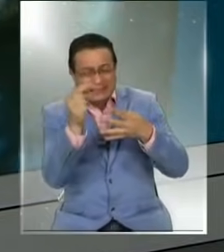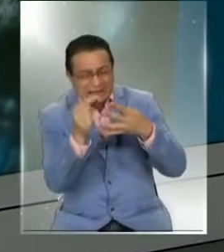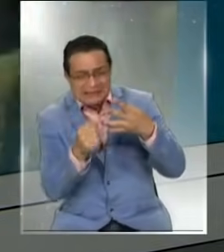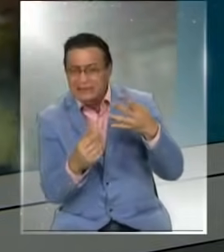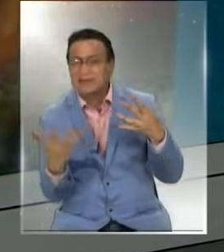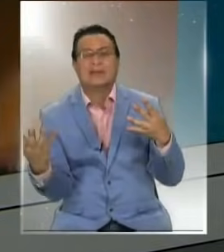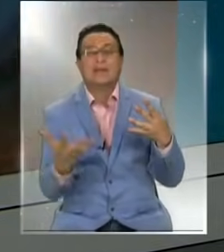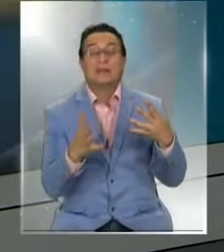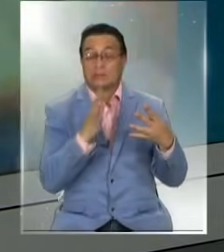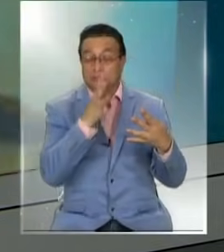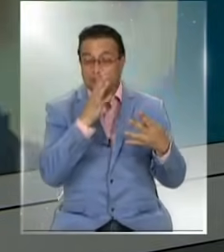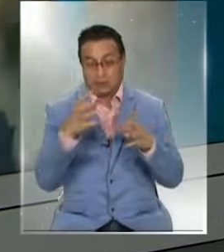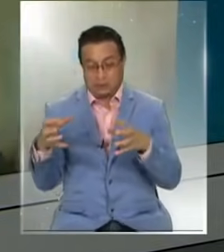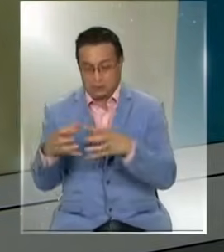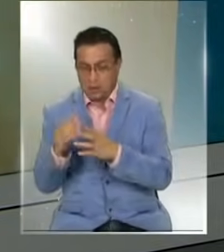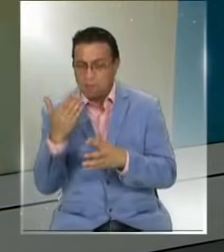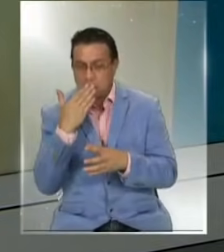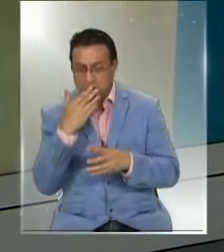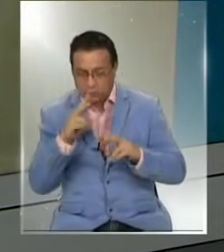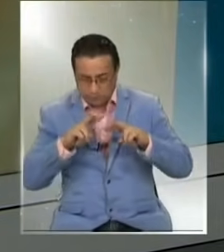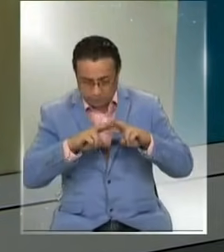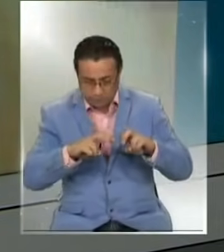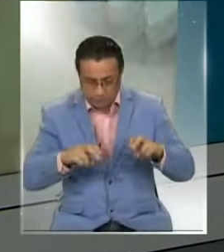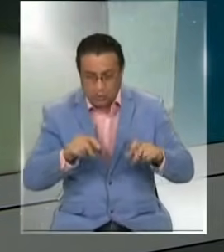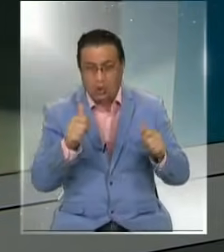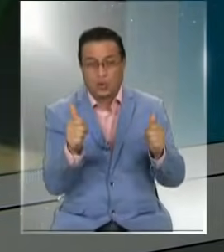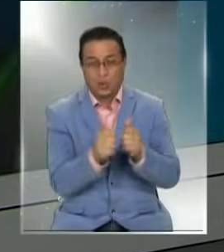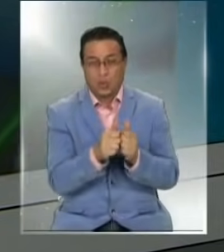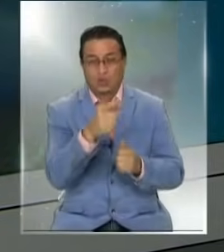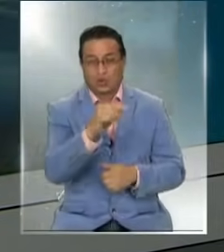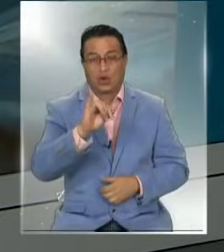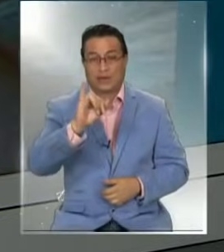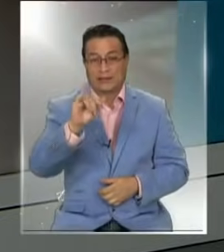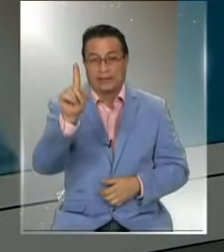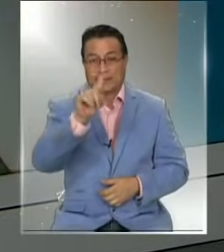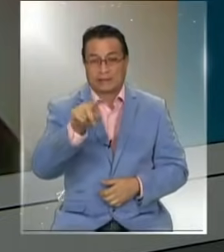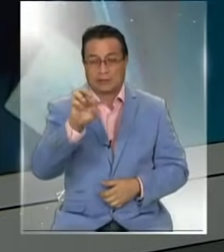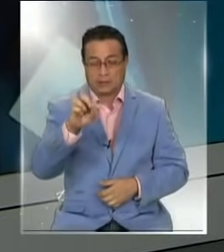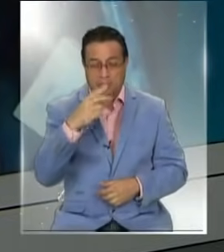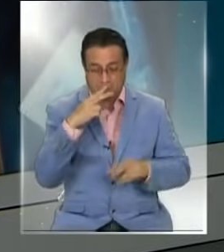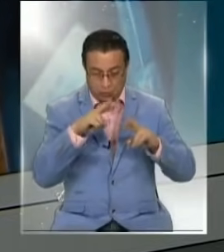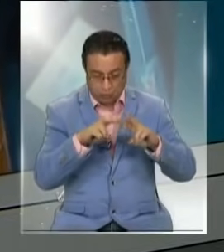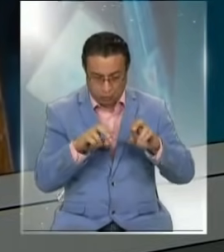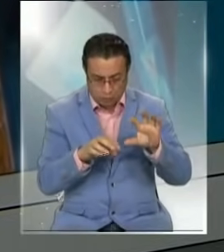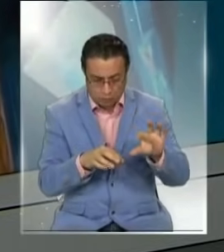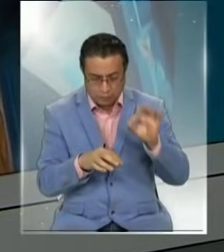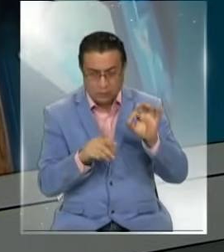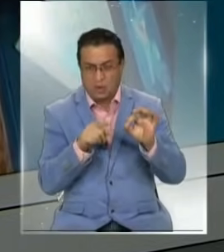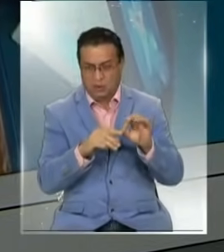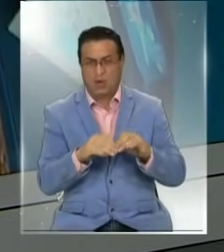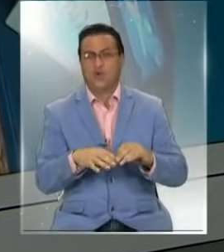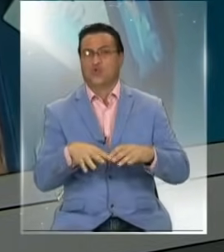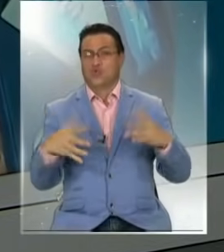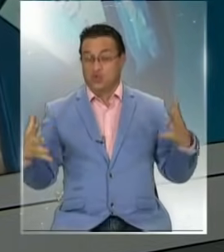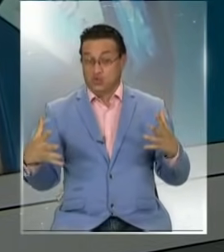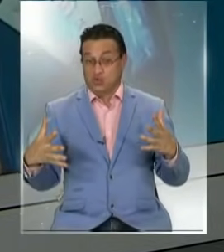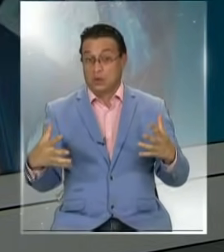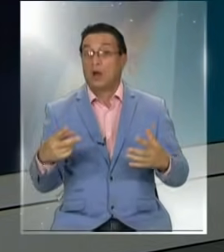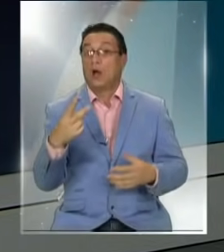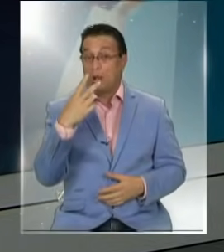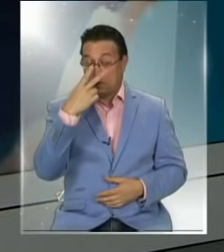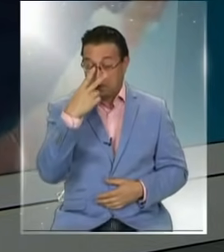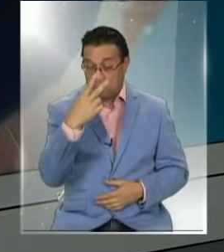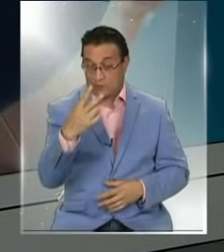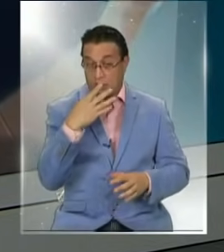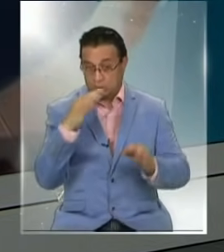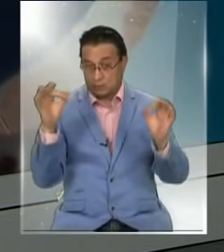equipo de reportajes de Meganoticias analizó esta droga junto a personal del Instituto de Salud Pública. Y créanme, el resultado es impactante. Alessandro